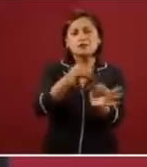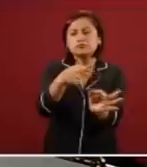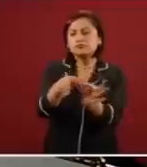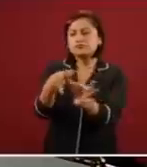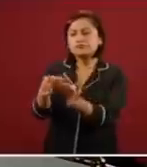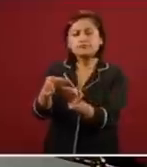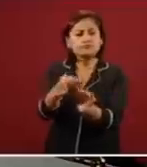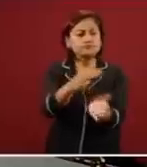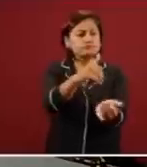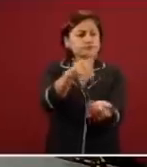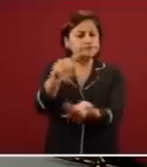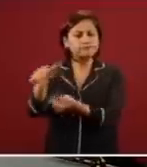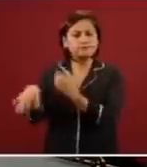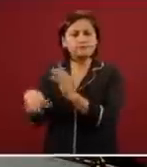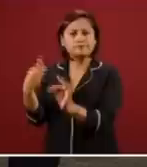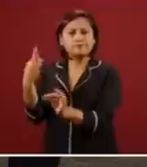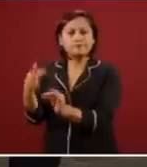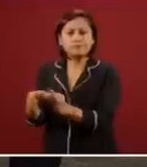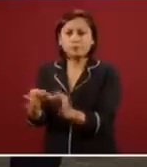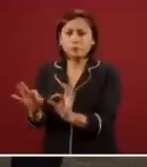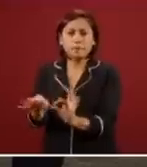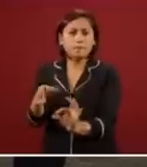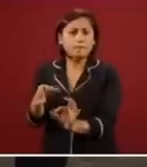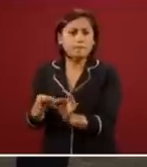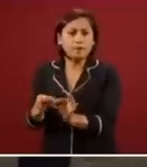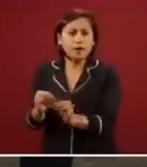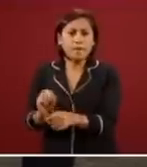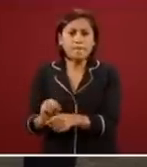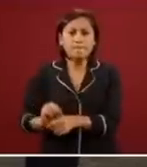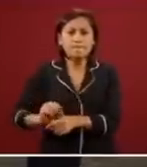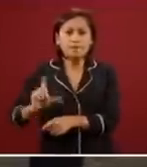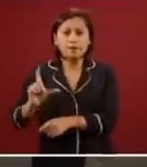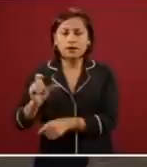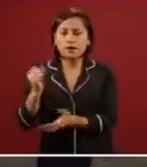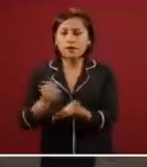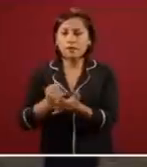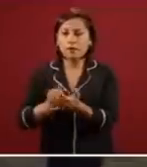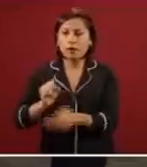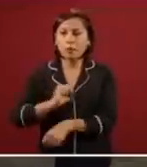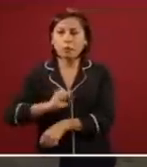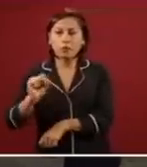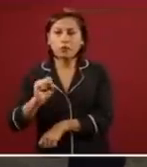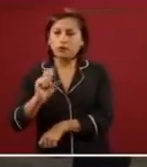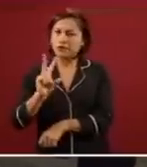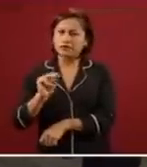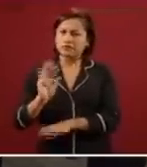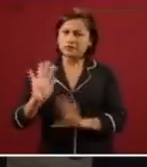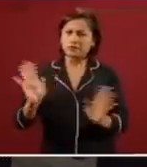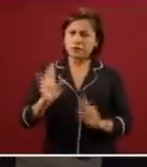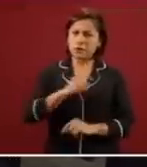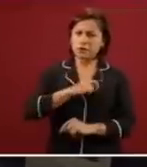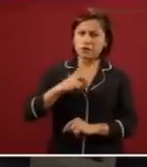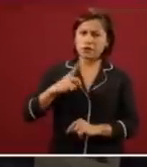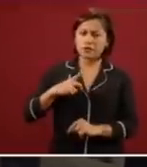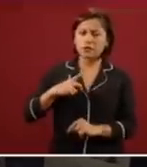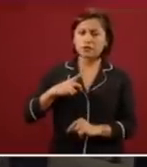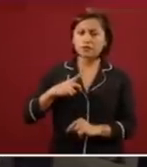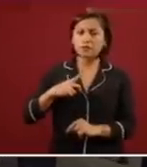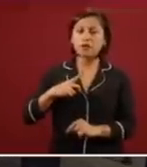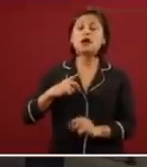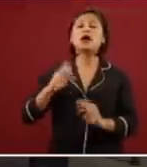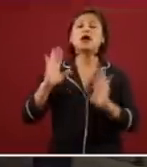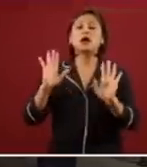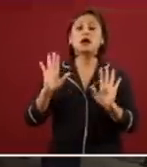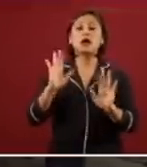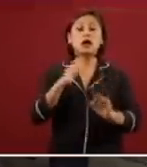mala costumbre. Si no hay evasión fiscal, si no